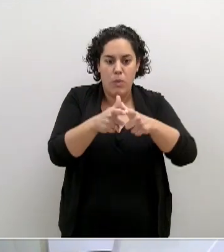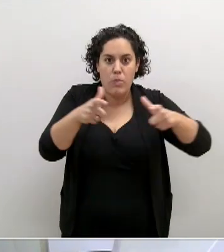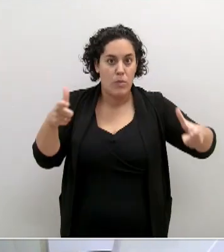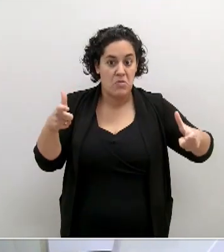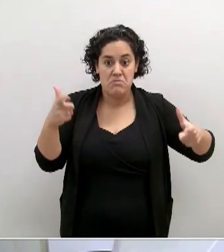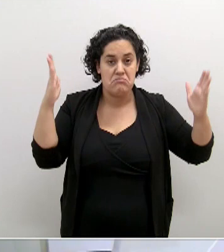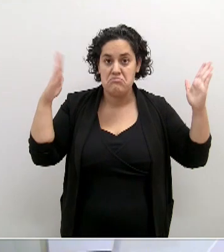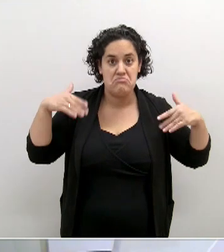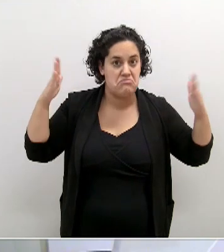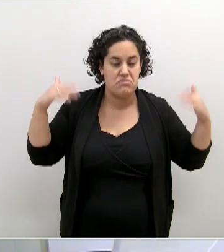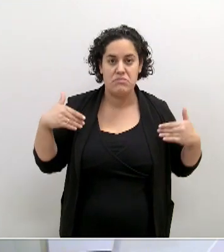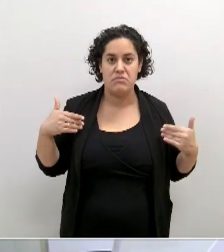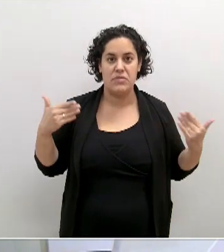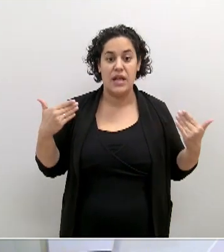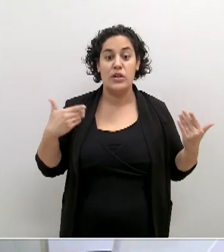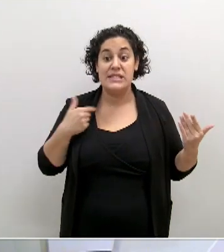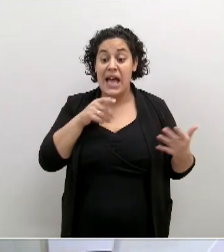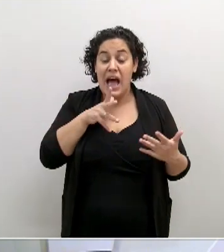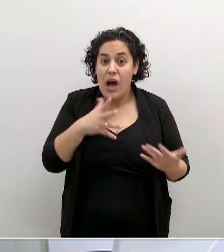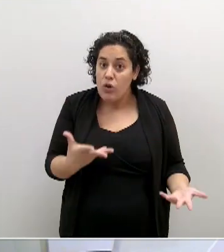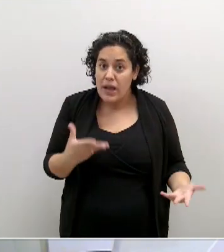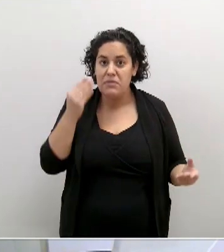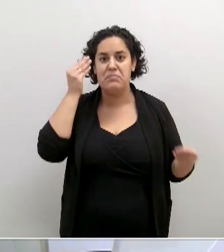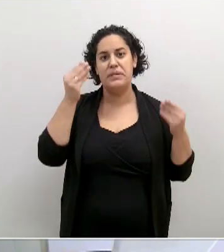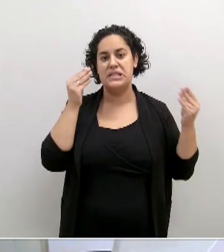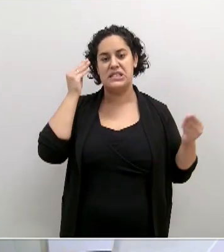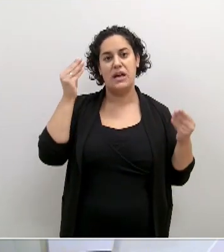comerciales, con lo cual no creemos actualmente que sea